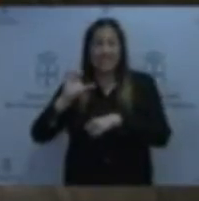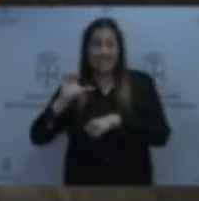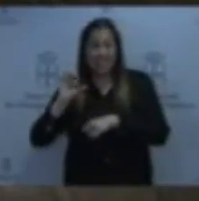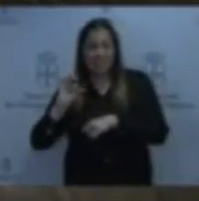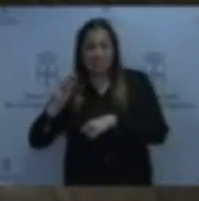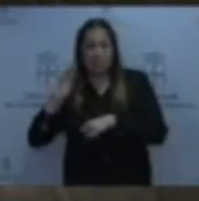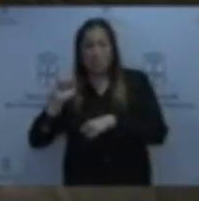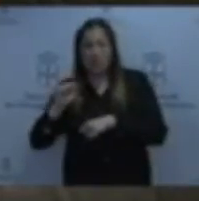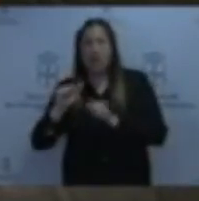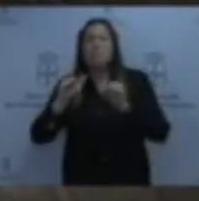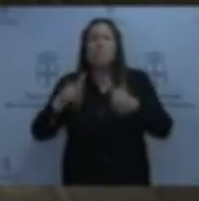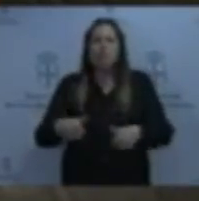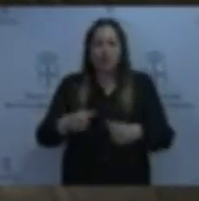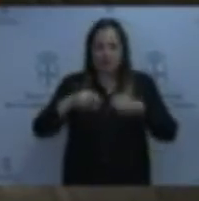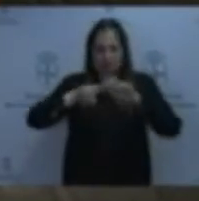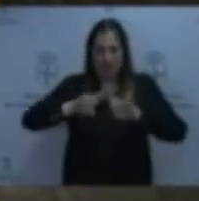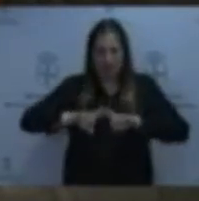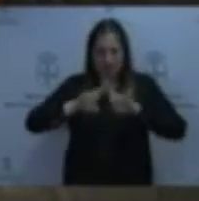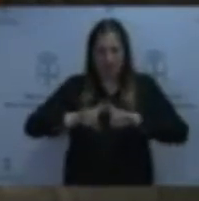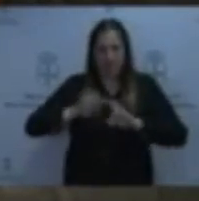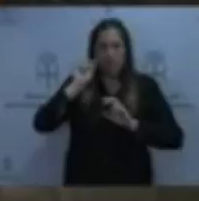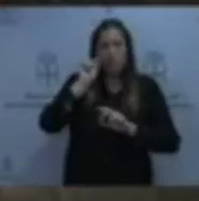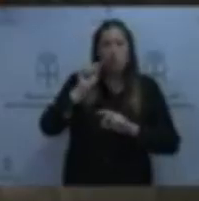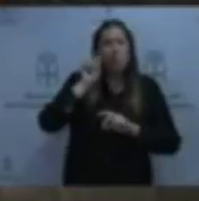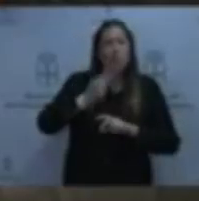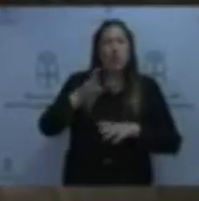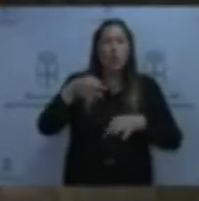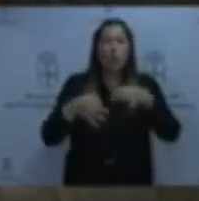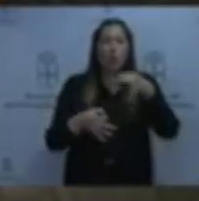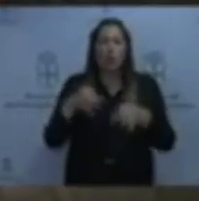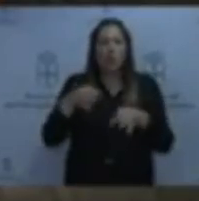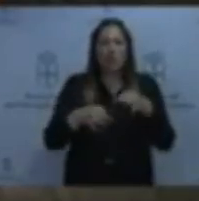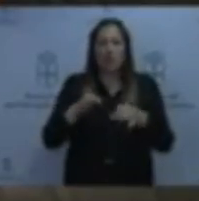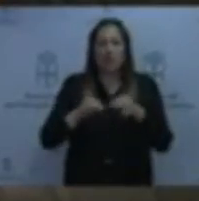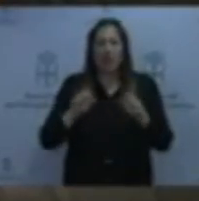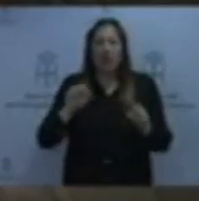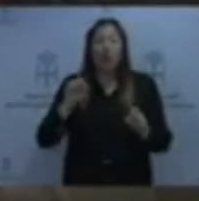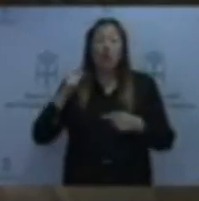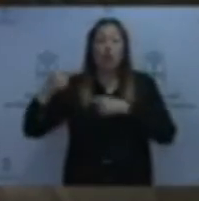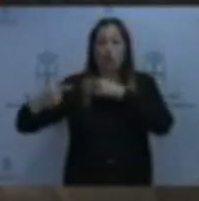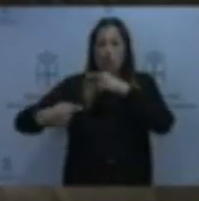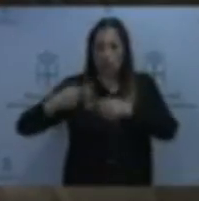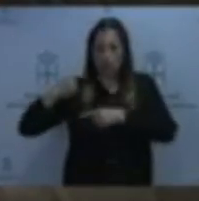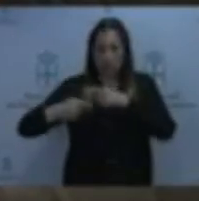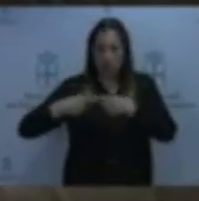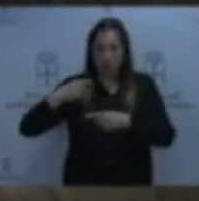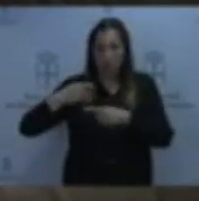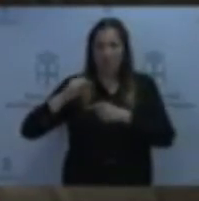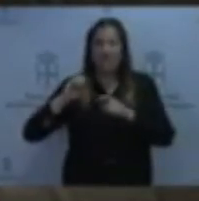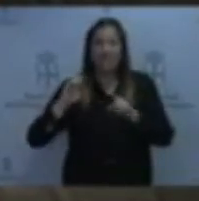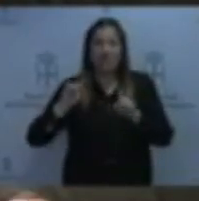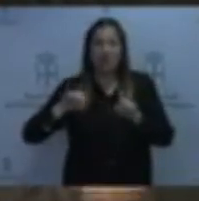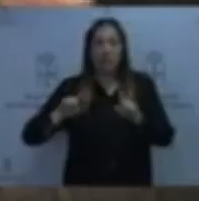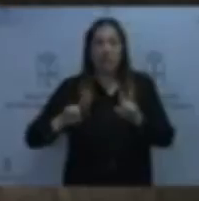comenzaron a analizar desde el punto de vista jurídico el alcance y las consecuencias de su contenido, con el